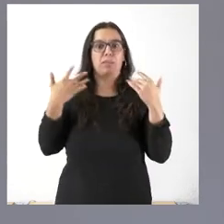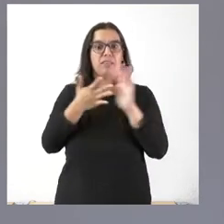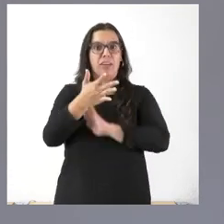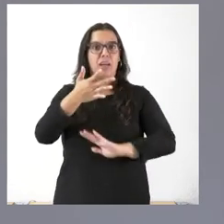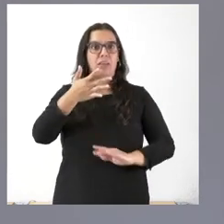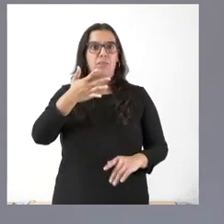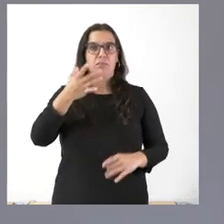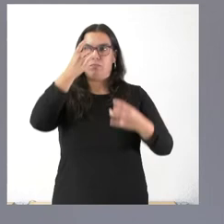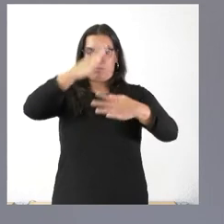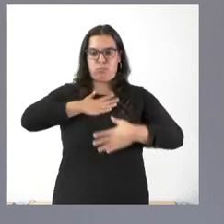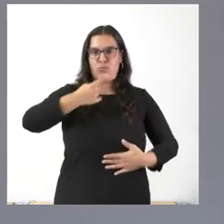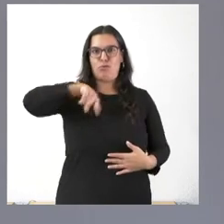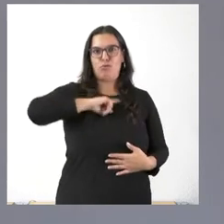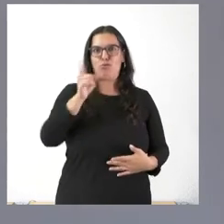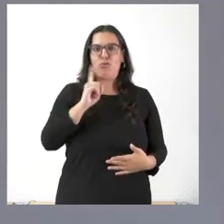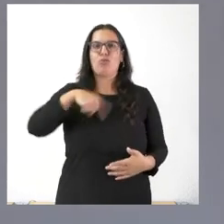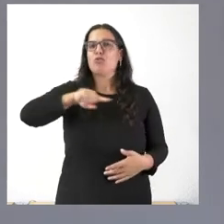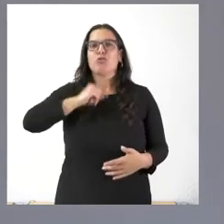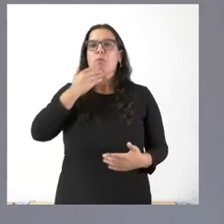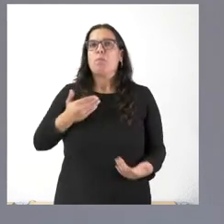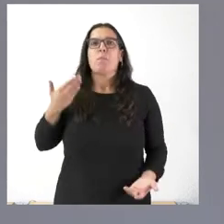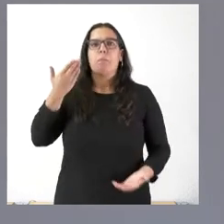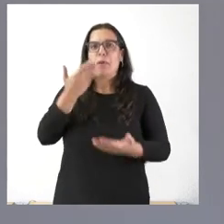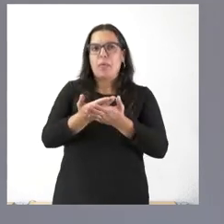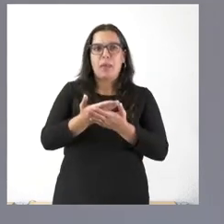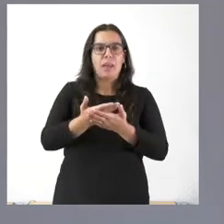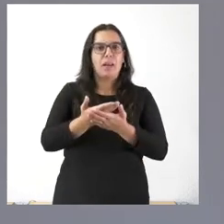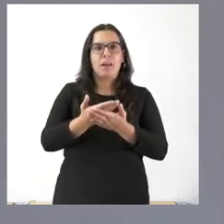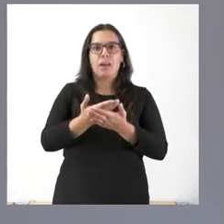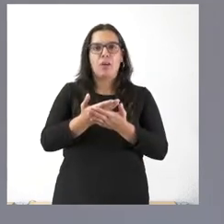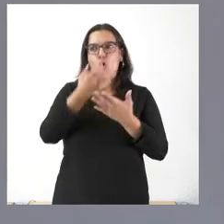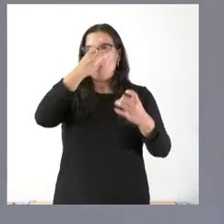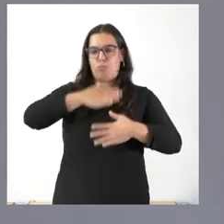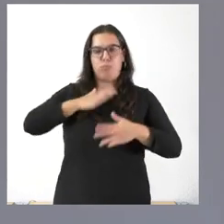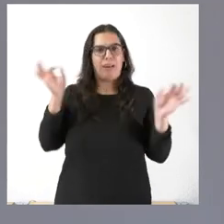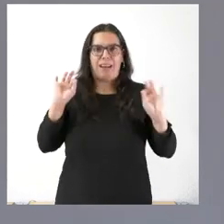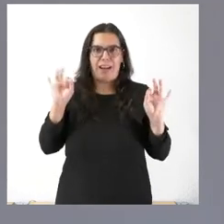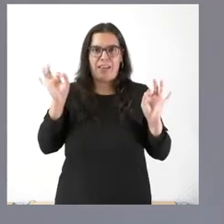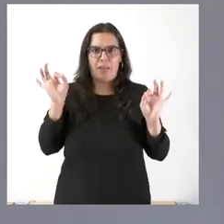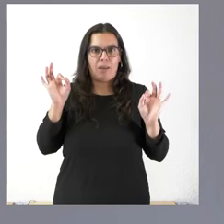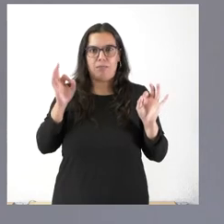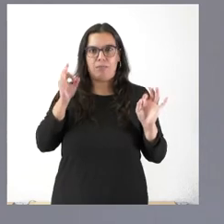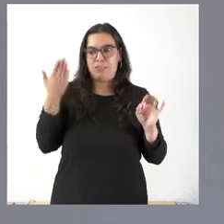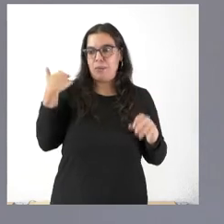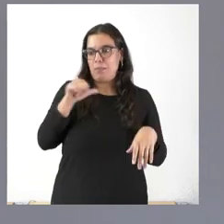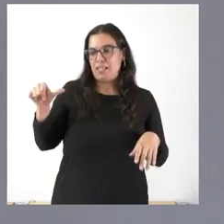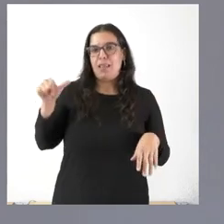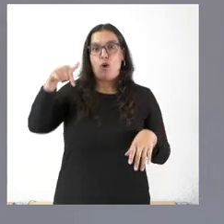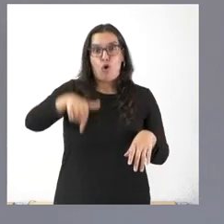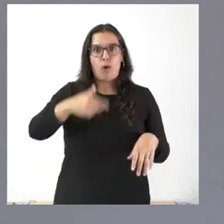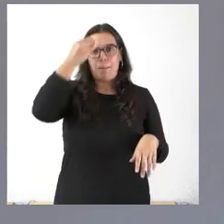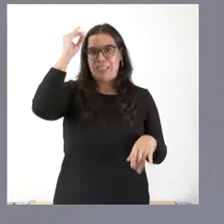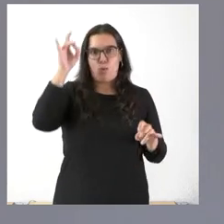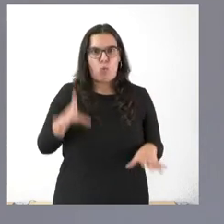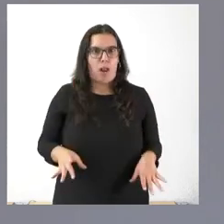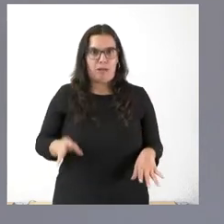por parte de la Administración. Nosotros no vamos a pedir ni a sustituir en esa tarea a nadie y, por tanto, seguimos pensando lo mismo hoy que entonces, que tienen